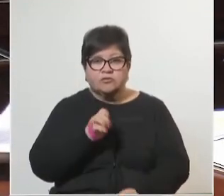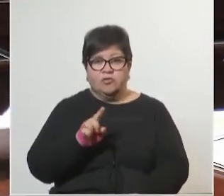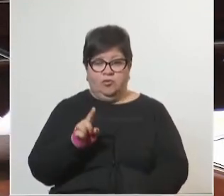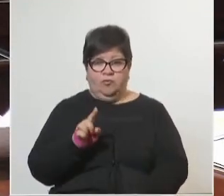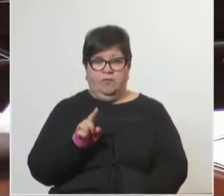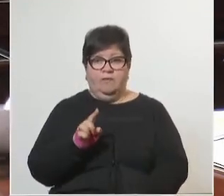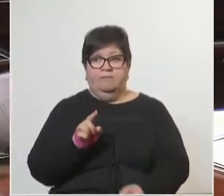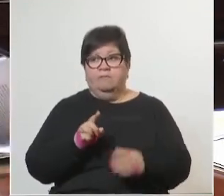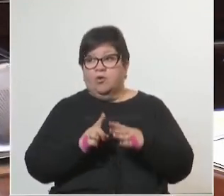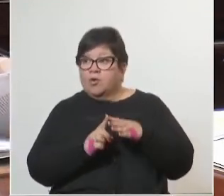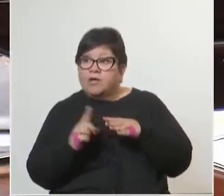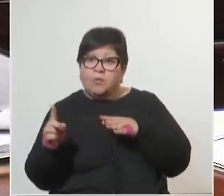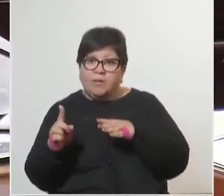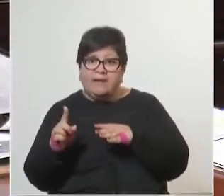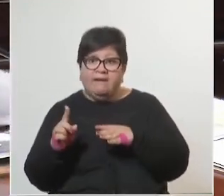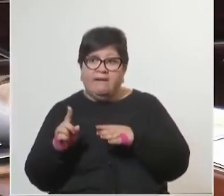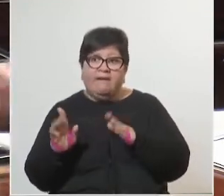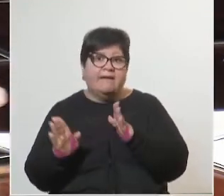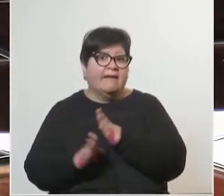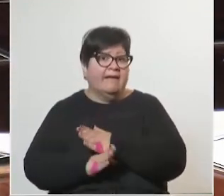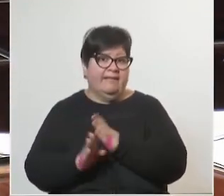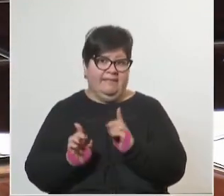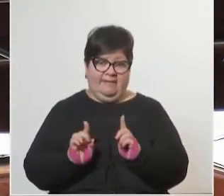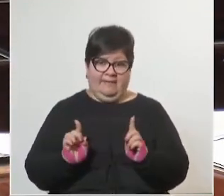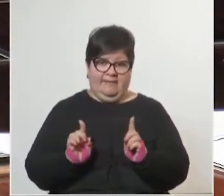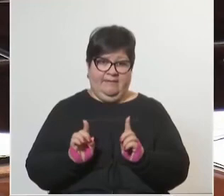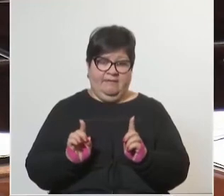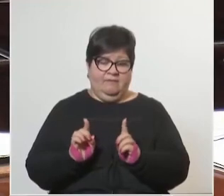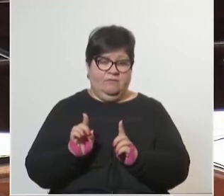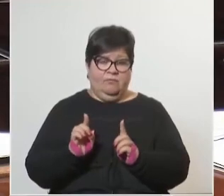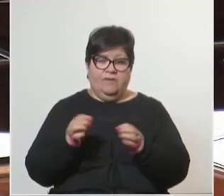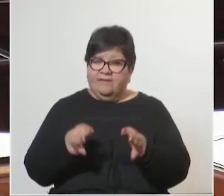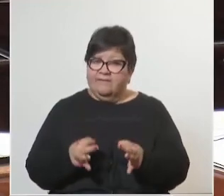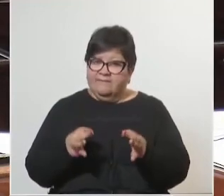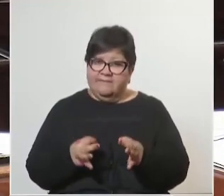excluirse a nadie. Me parece que no es razonable.